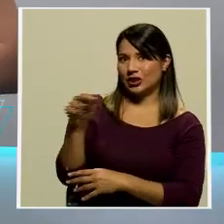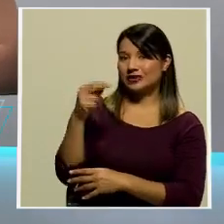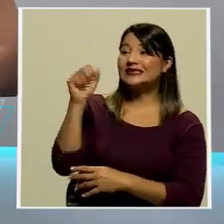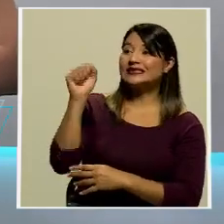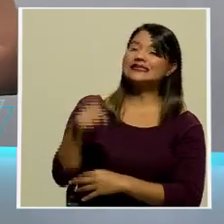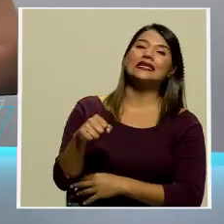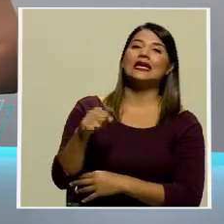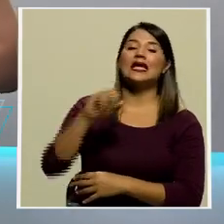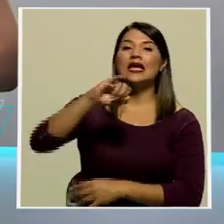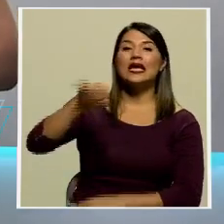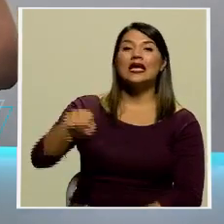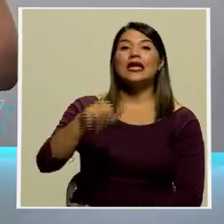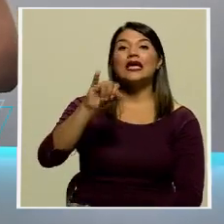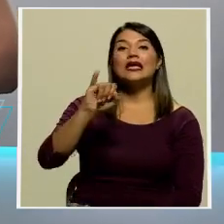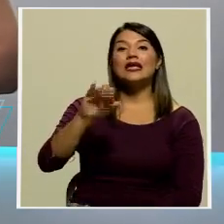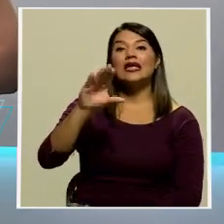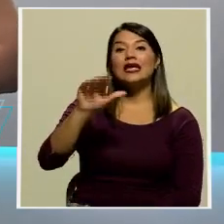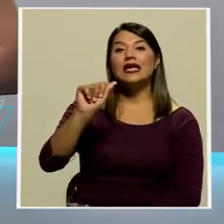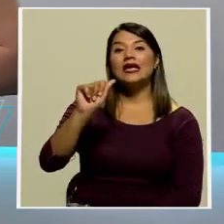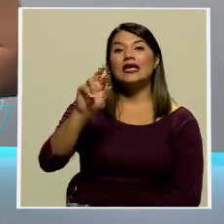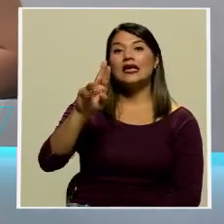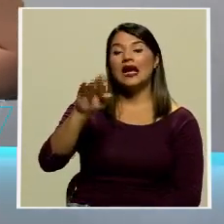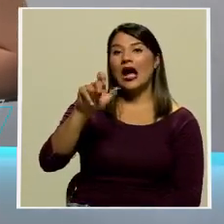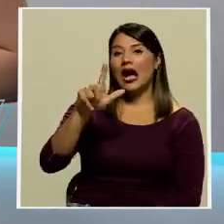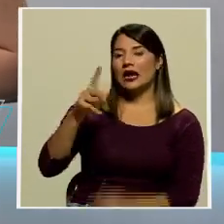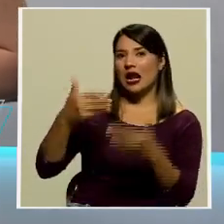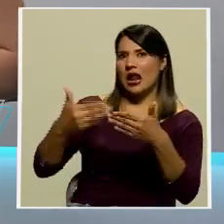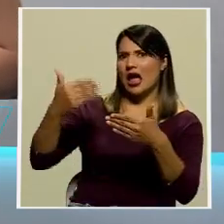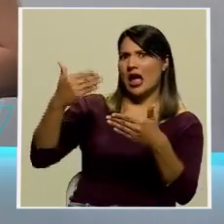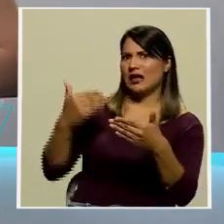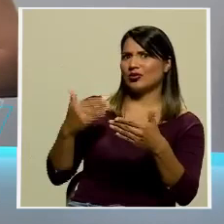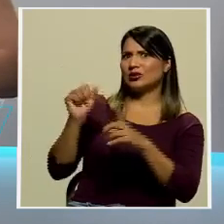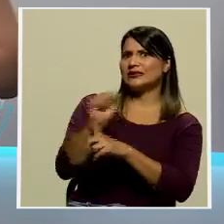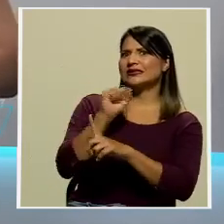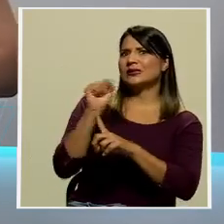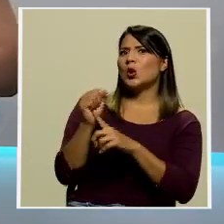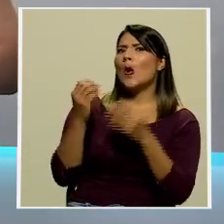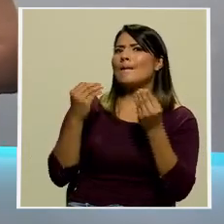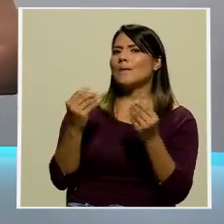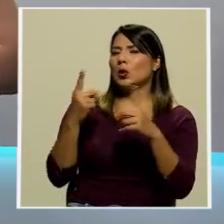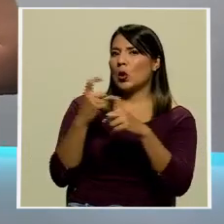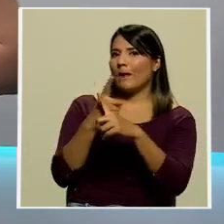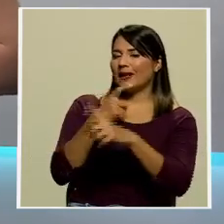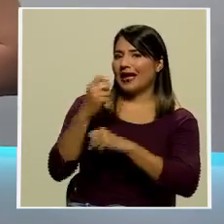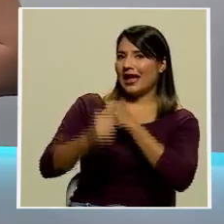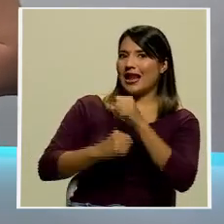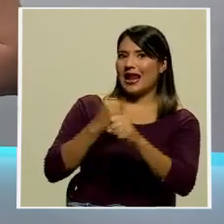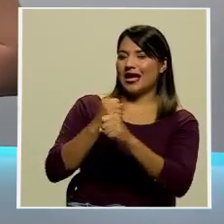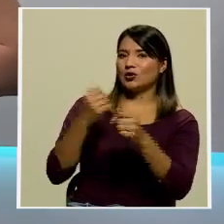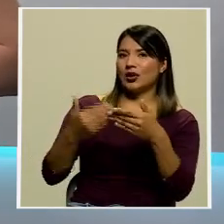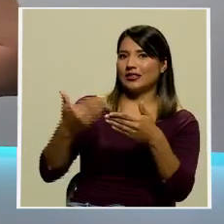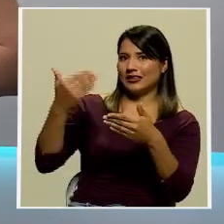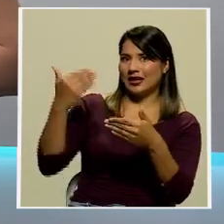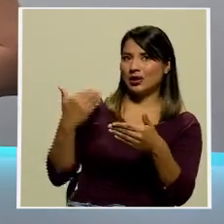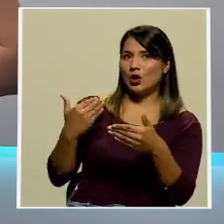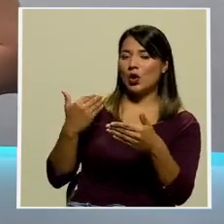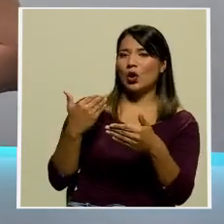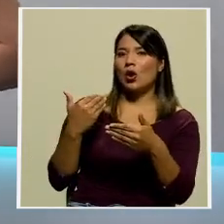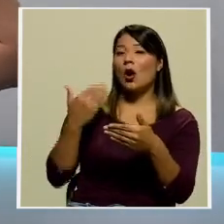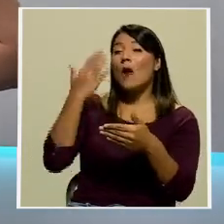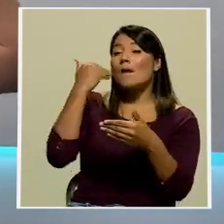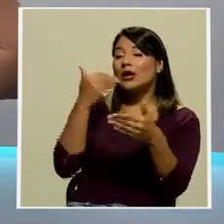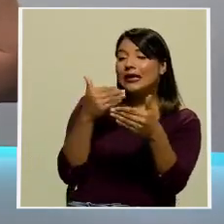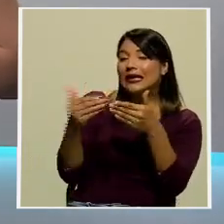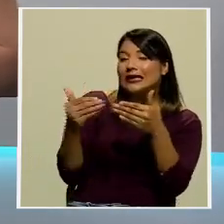Ernesto, Jicaral pasó de una realidad bastante complicada el año anterior en el que, pues bueno, estaba ahí al punto